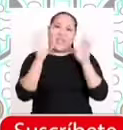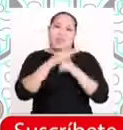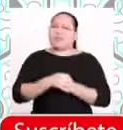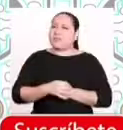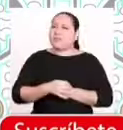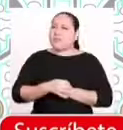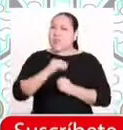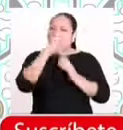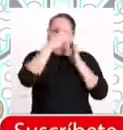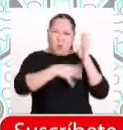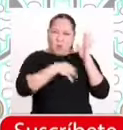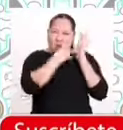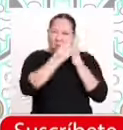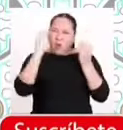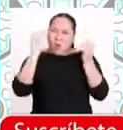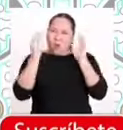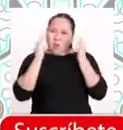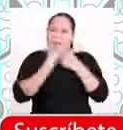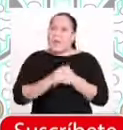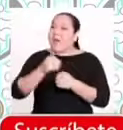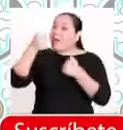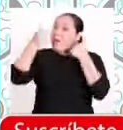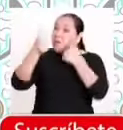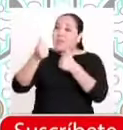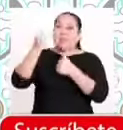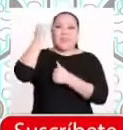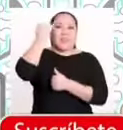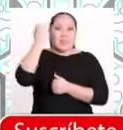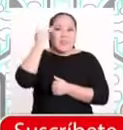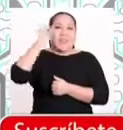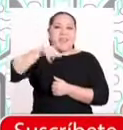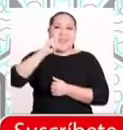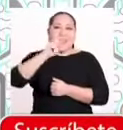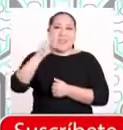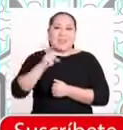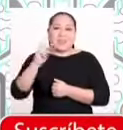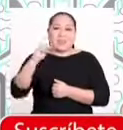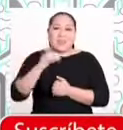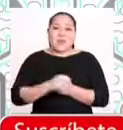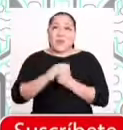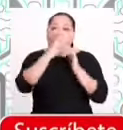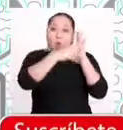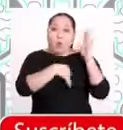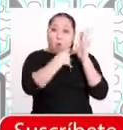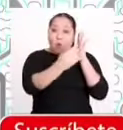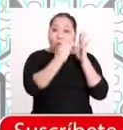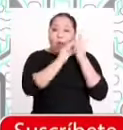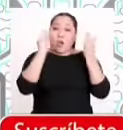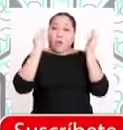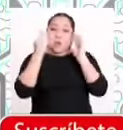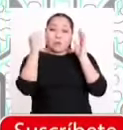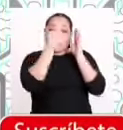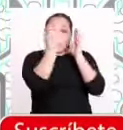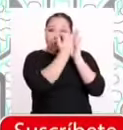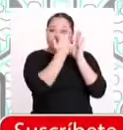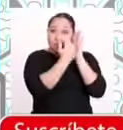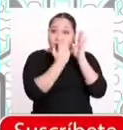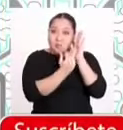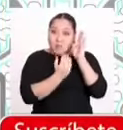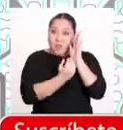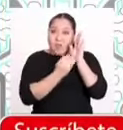¿Un cuadro comparativo? Buena idea, Jazmín. Un cuadro comparativo es un organizador visual que permite